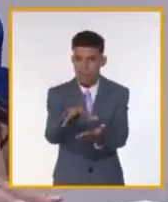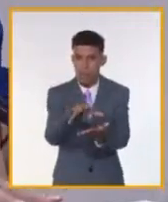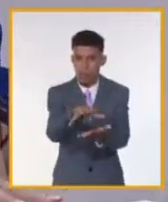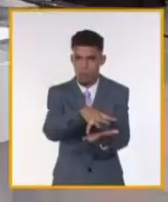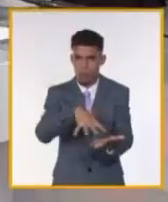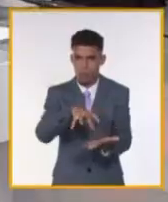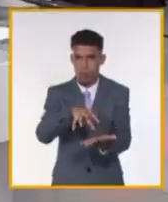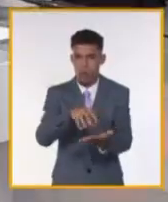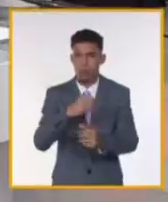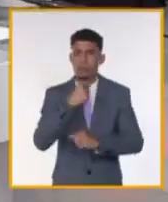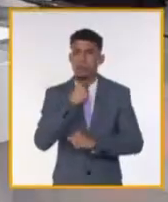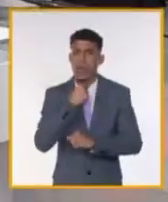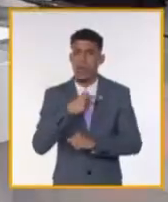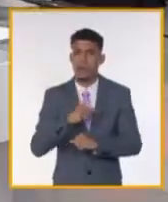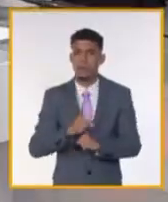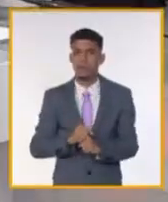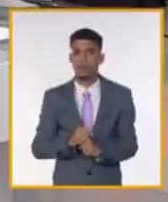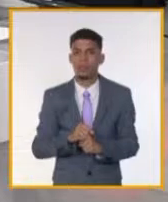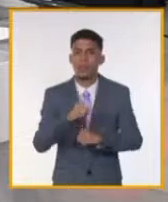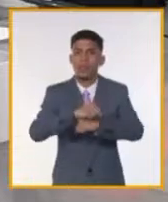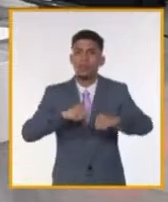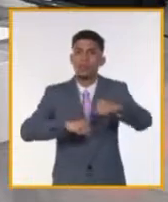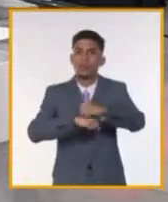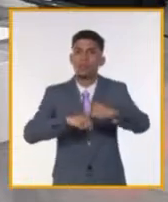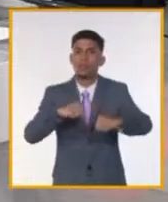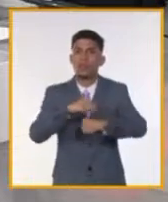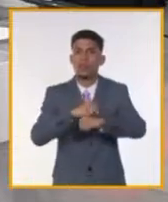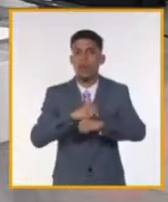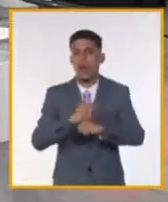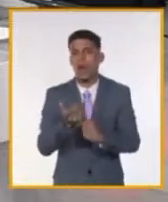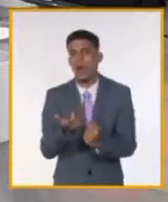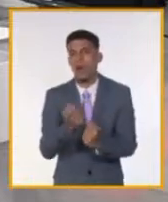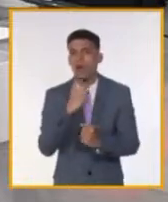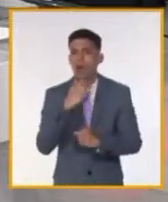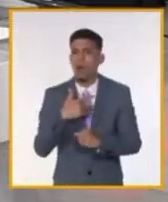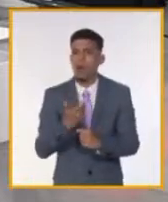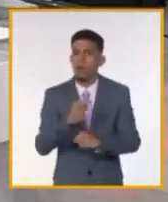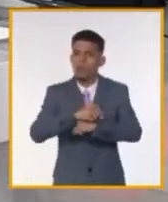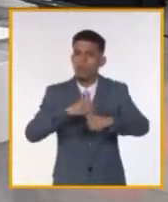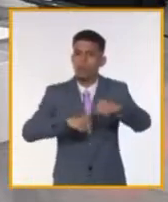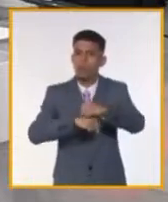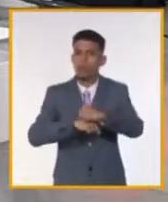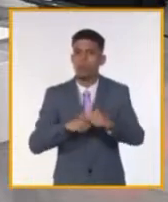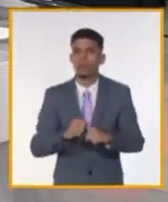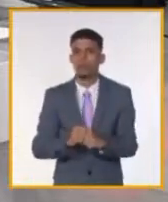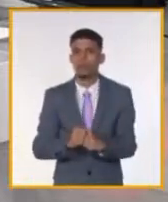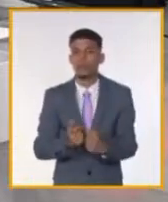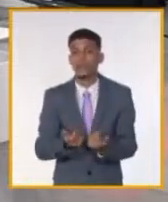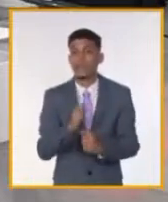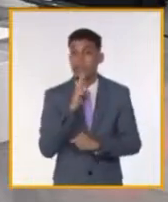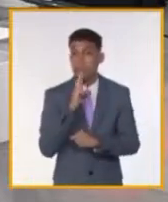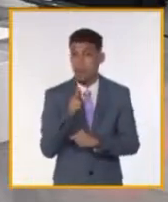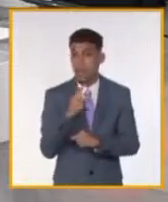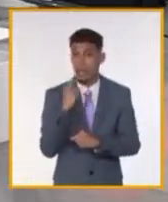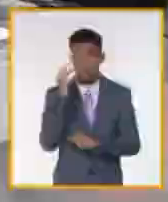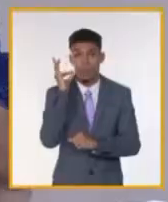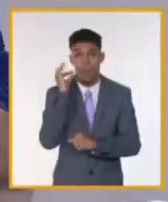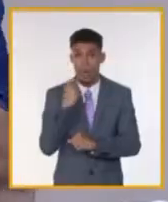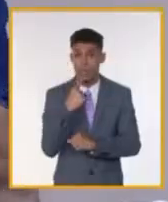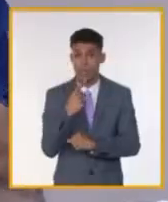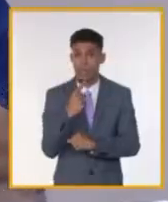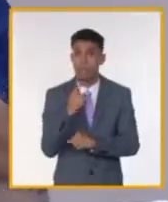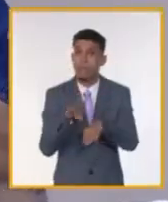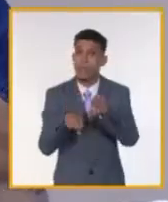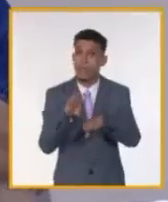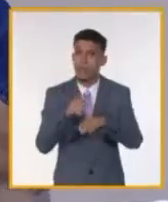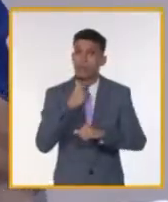¿Cuál composición, por ejemplo, puede tener una de esas variantes? ¿Zeolita y qué más? Bueno, depende. Nosotros,